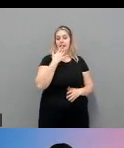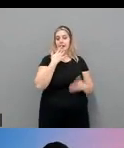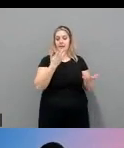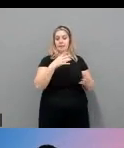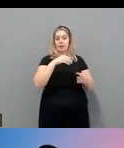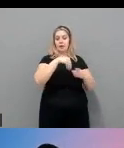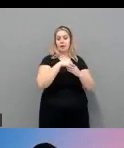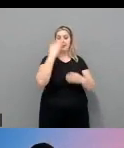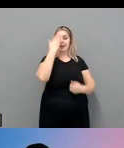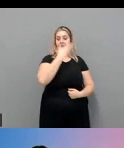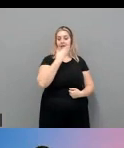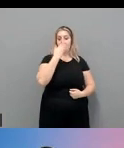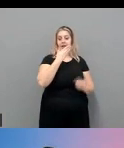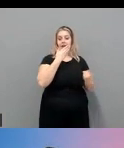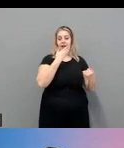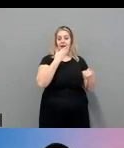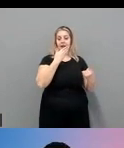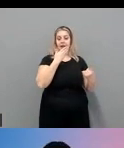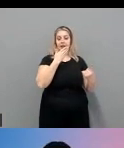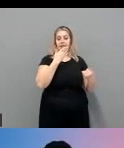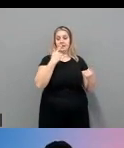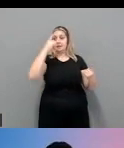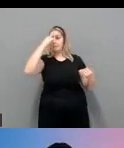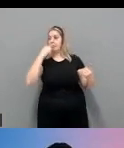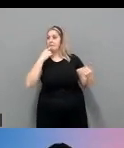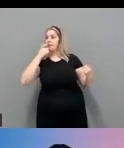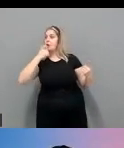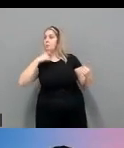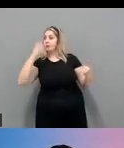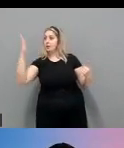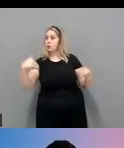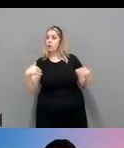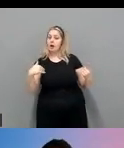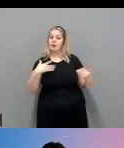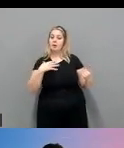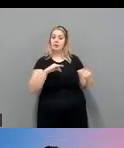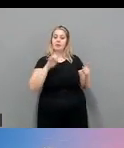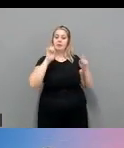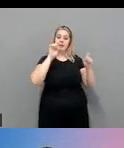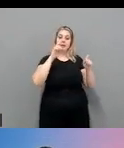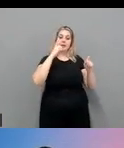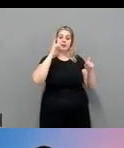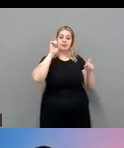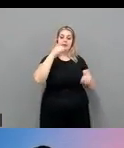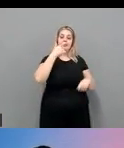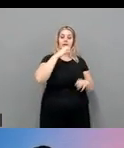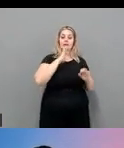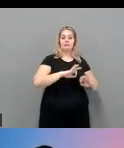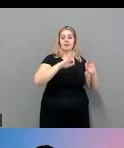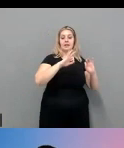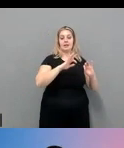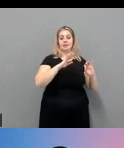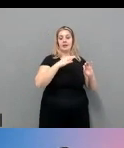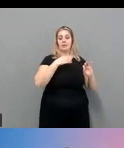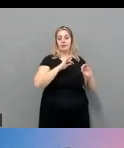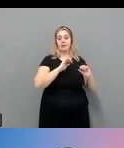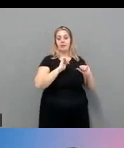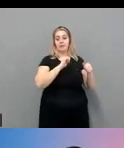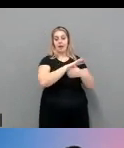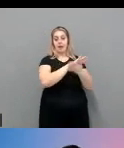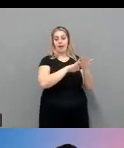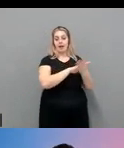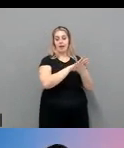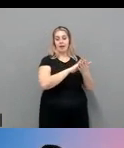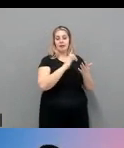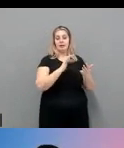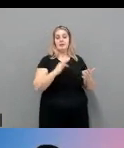las escuelas donde no existe el perfil del logopeda, pues maestros especialistas pueden empezar a abordar y